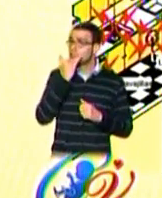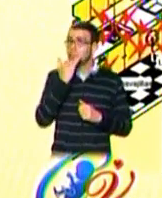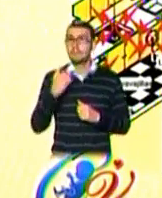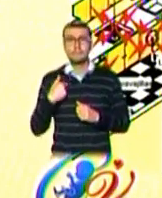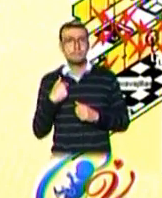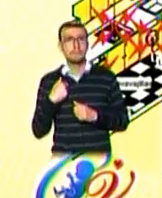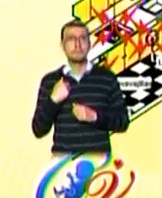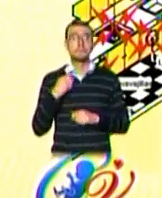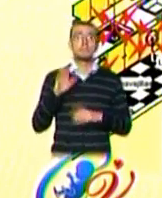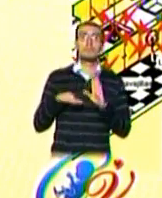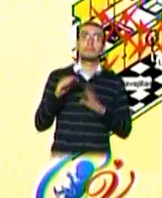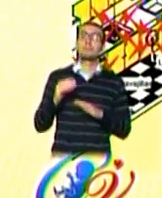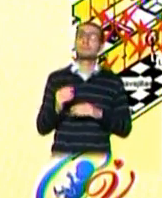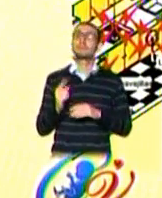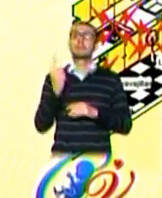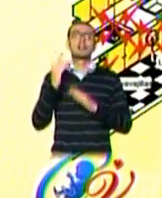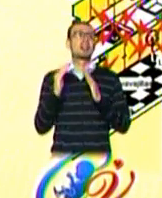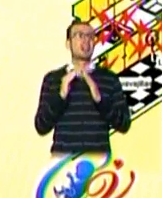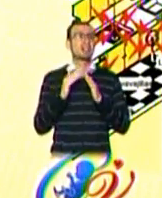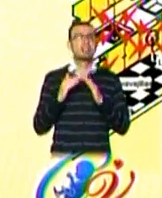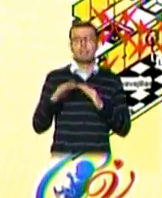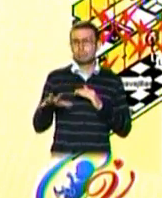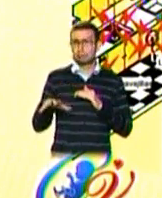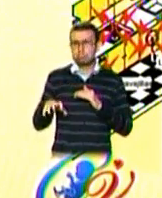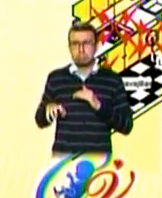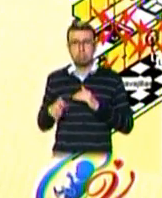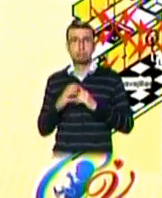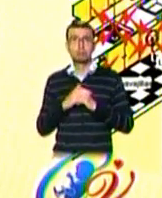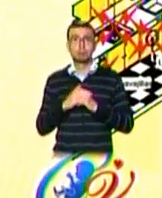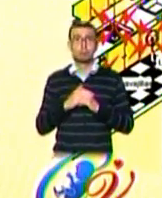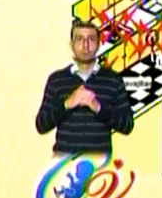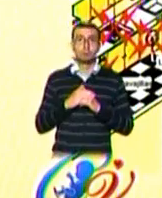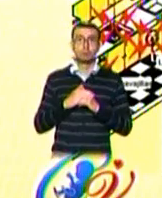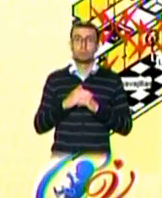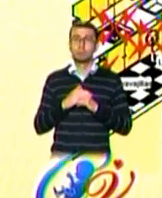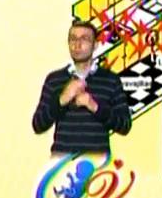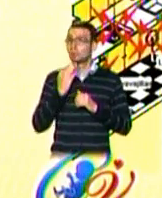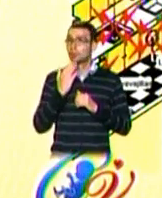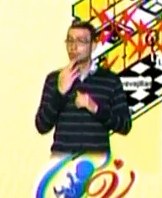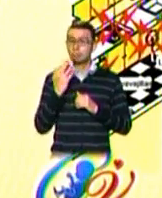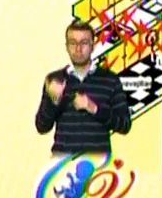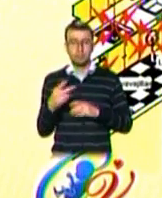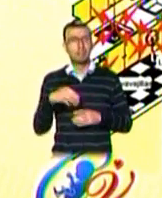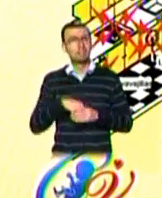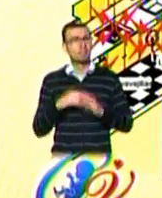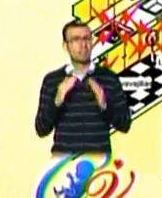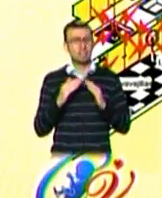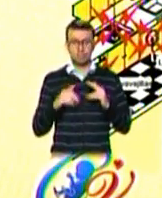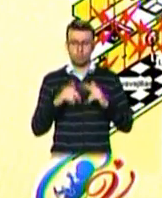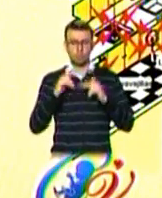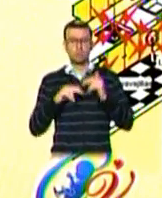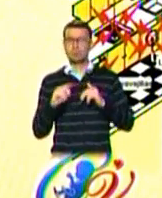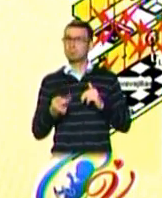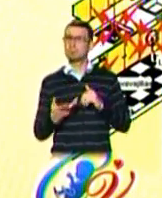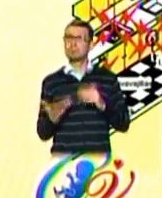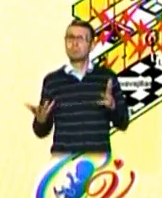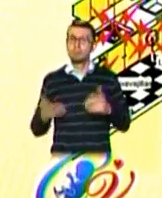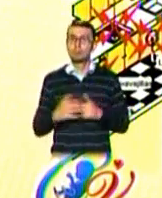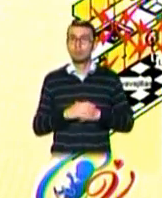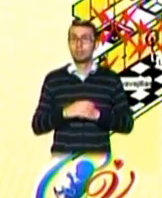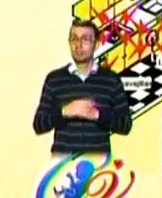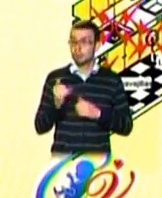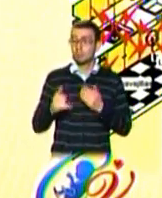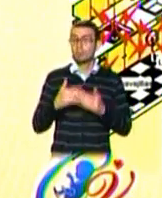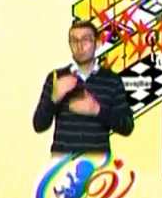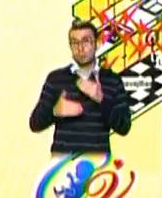hasta una casa llena. Yo puedo tomar un medicamento muy bien tomado, pero ¿en qué hábitat lo estoy haciendo? Dentro de todo ese proceso